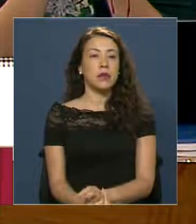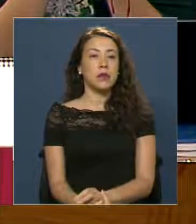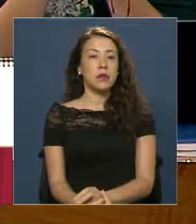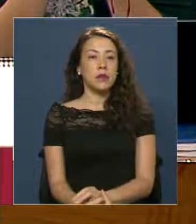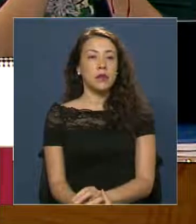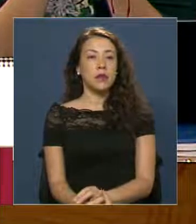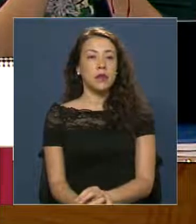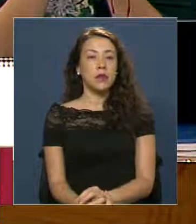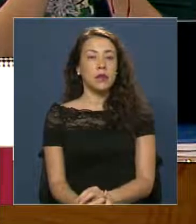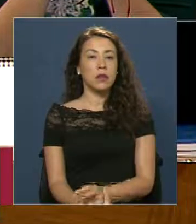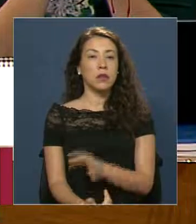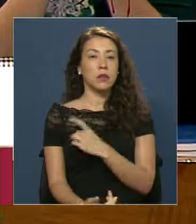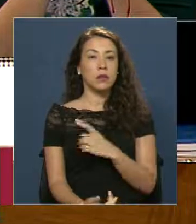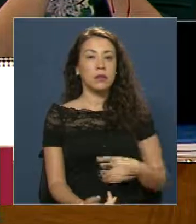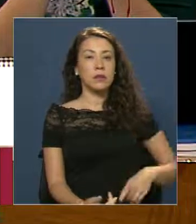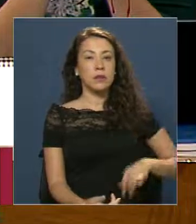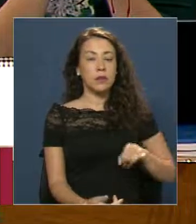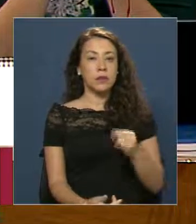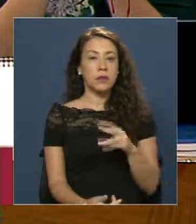diputado Jiménez.